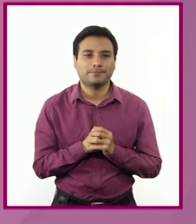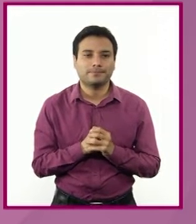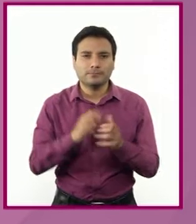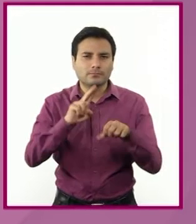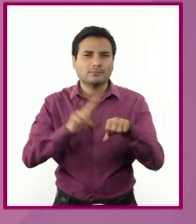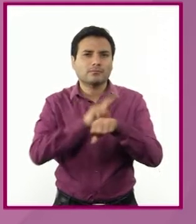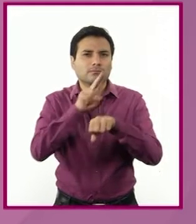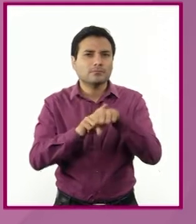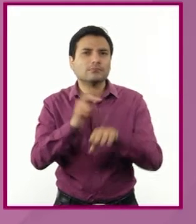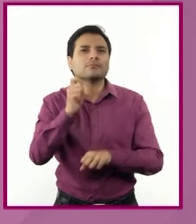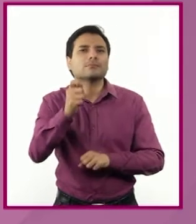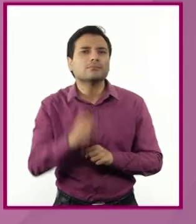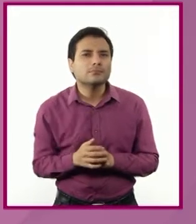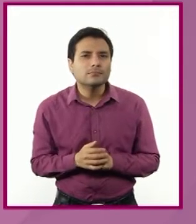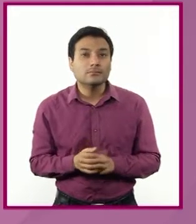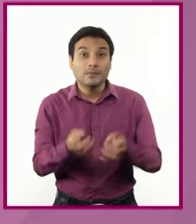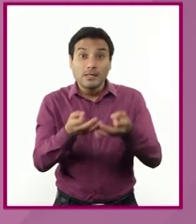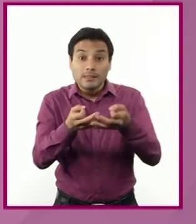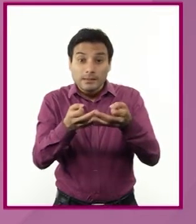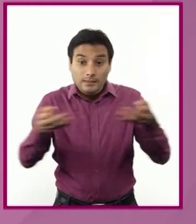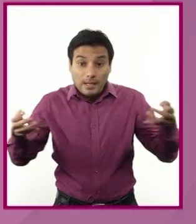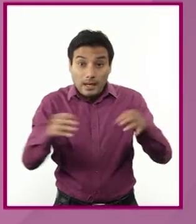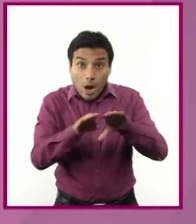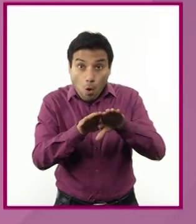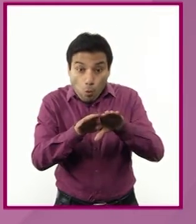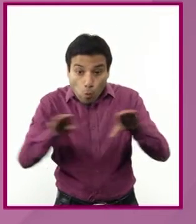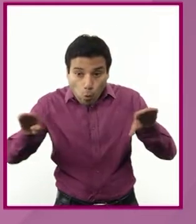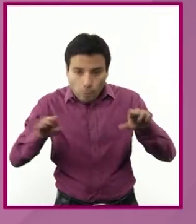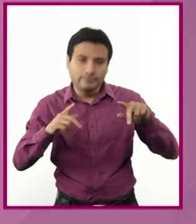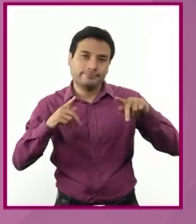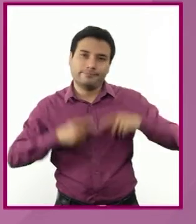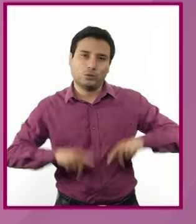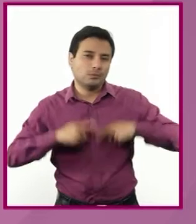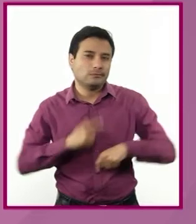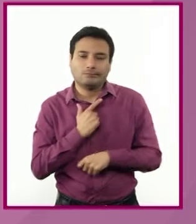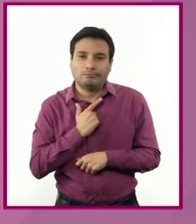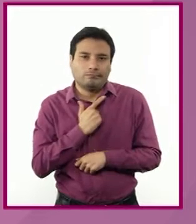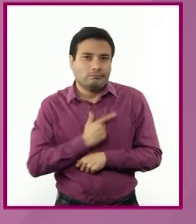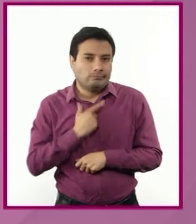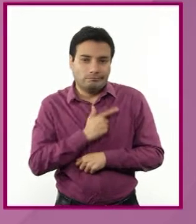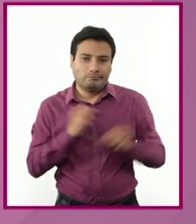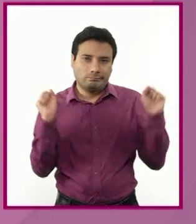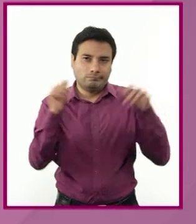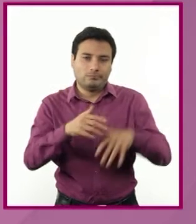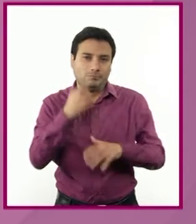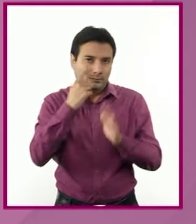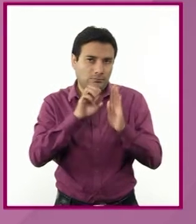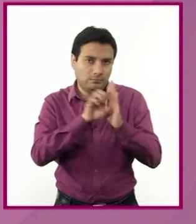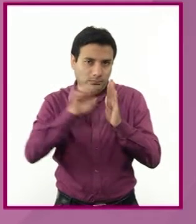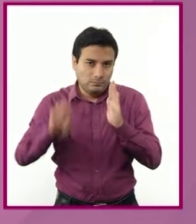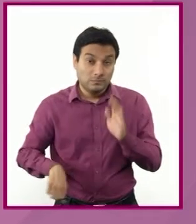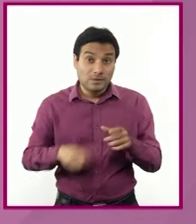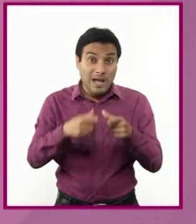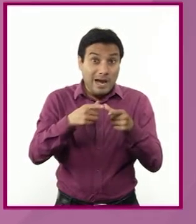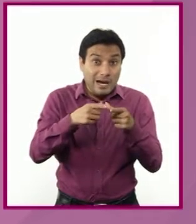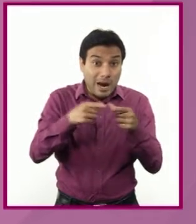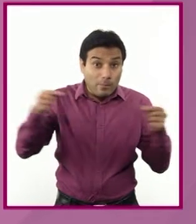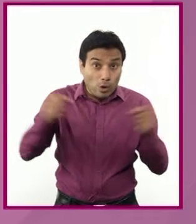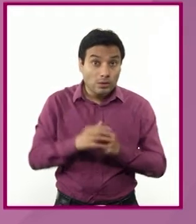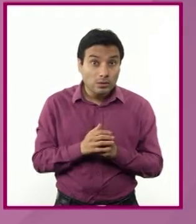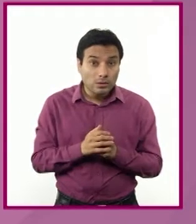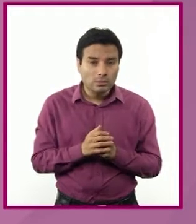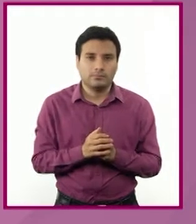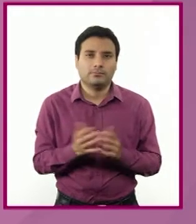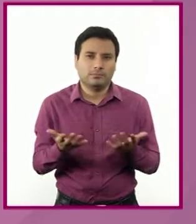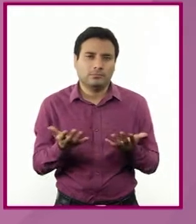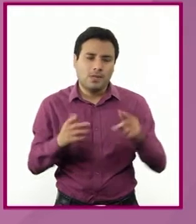Naturales. El relieve plano es más propicio para los asentamientos humanos. Por ejemplo, en Japón se observa la